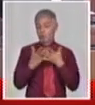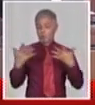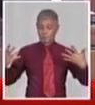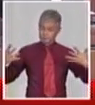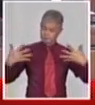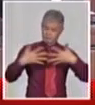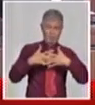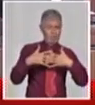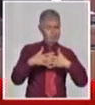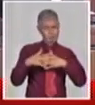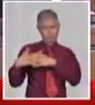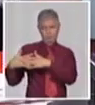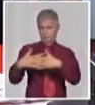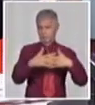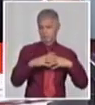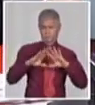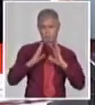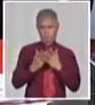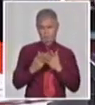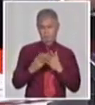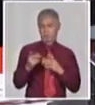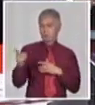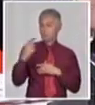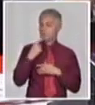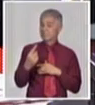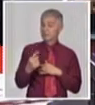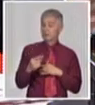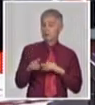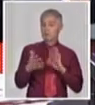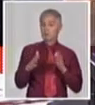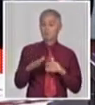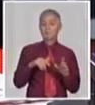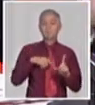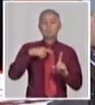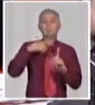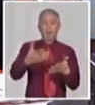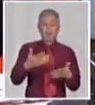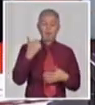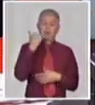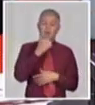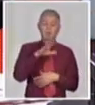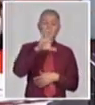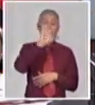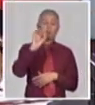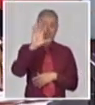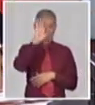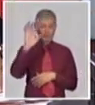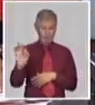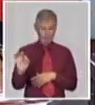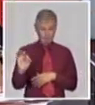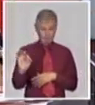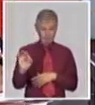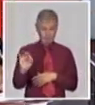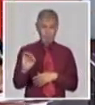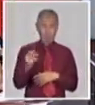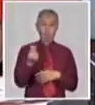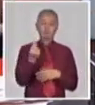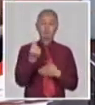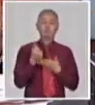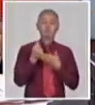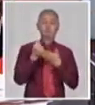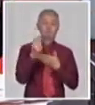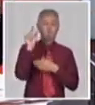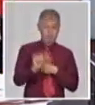interrelaciona. Entonces, tú dijiste es más del 50% de los subsidios, pero ahora yo voy a dar otro dato.